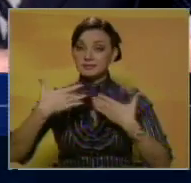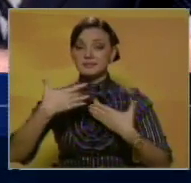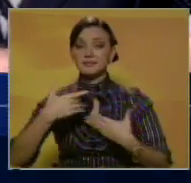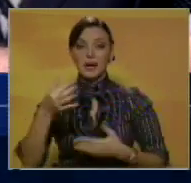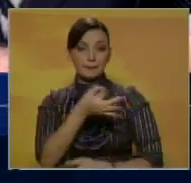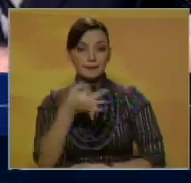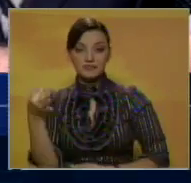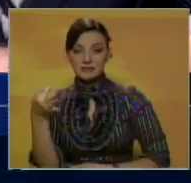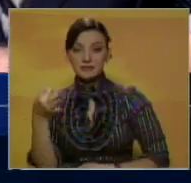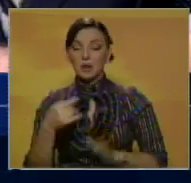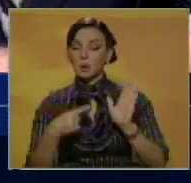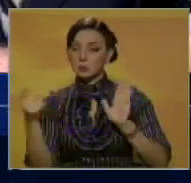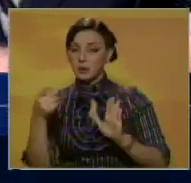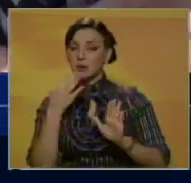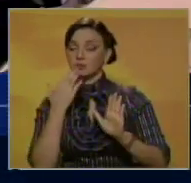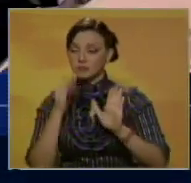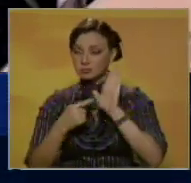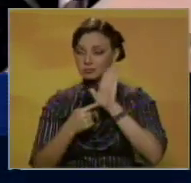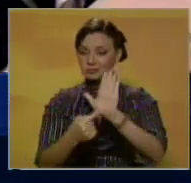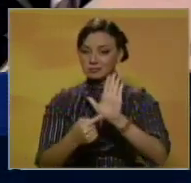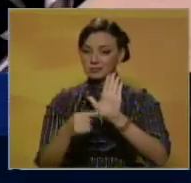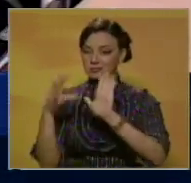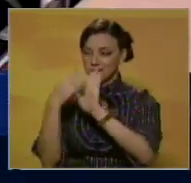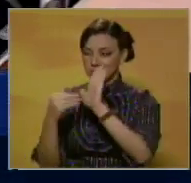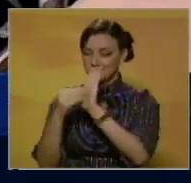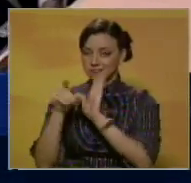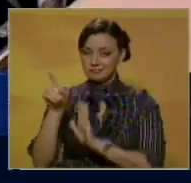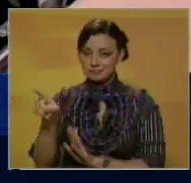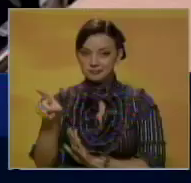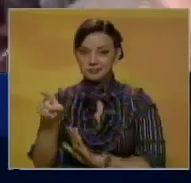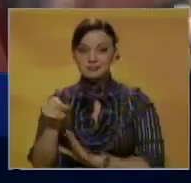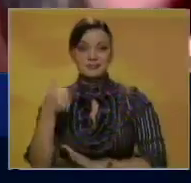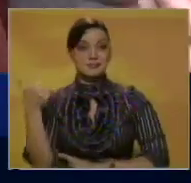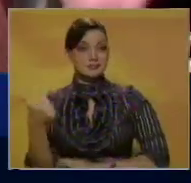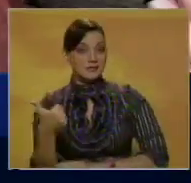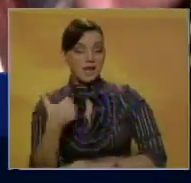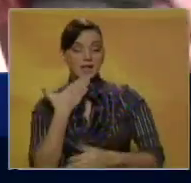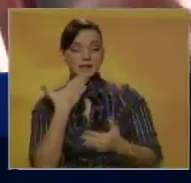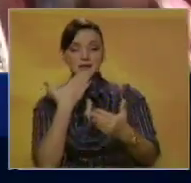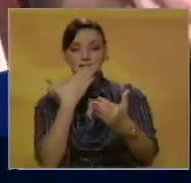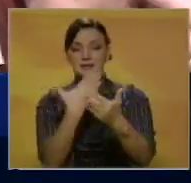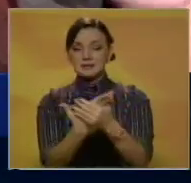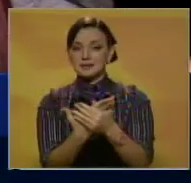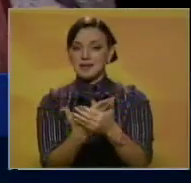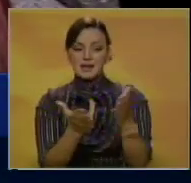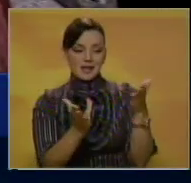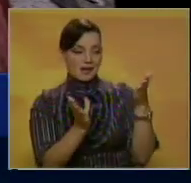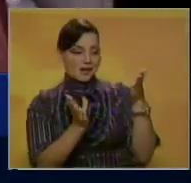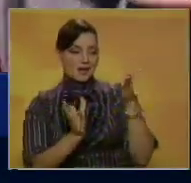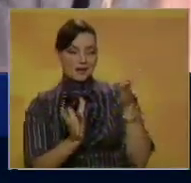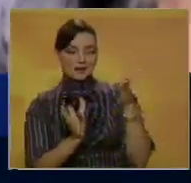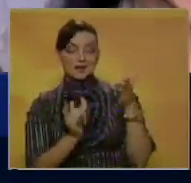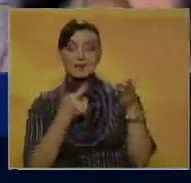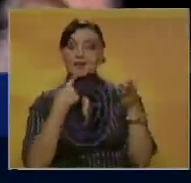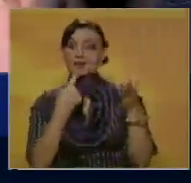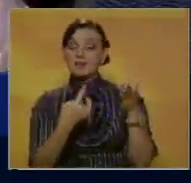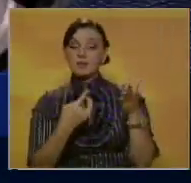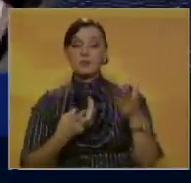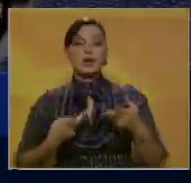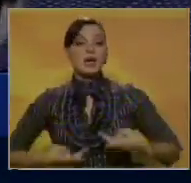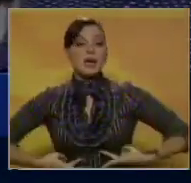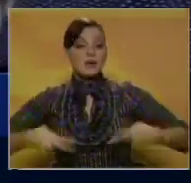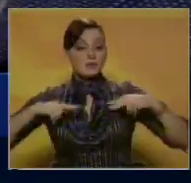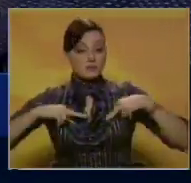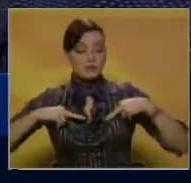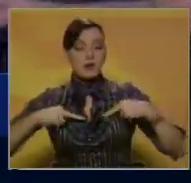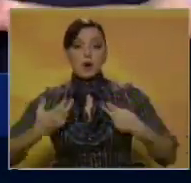ejemplar. De igual forma, el señor Eduardo Salinas mostró su gratitud al recibir esta distinción y expresó el valor de trabajar